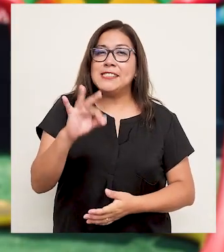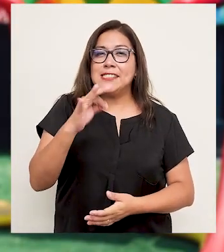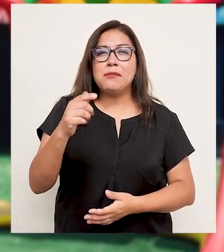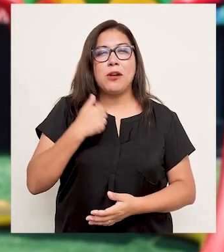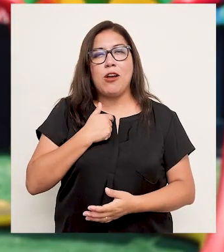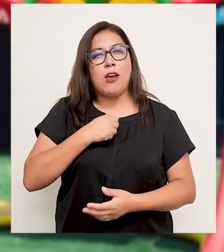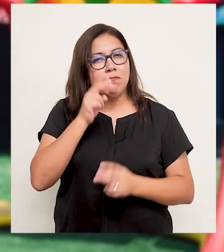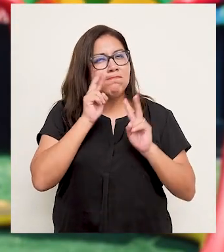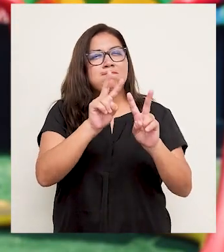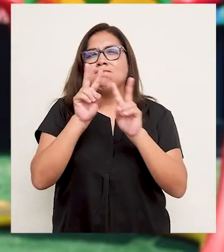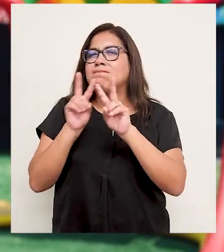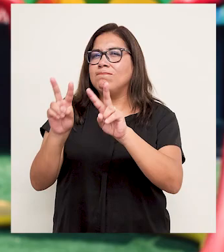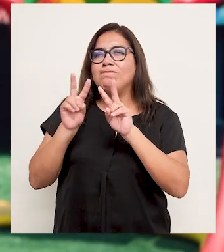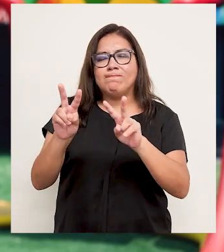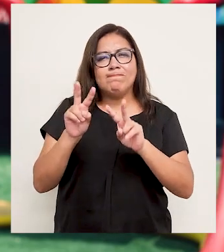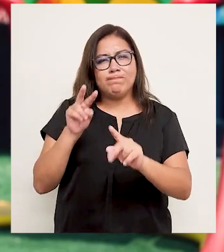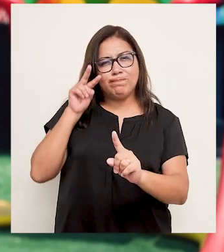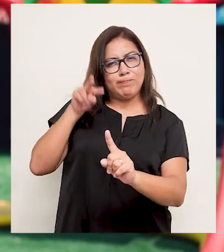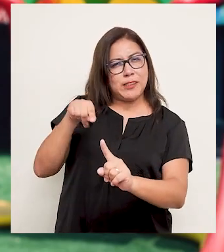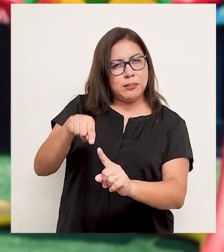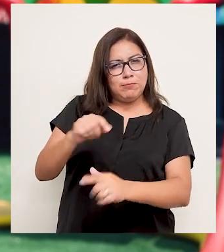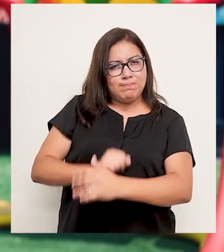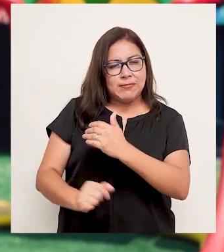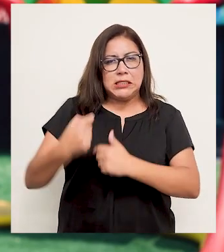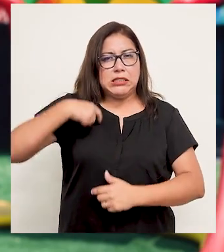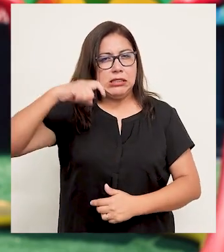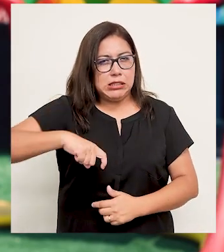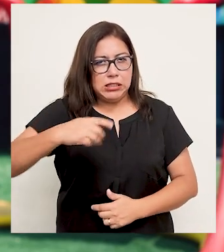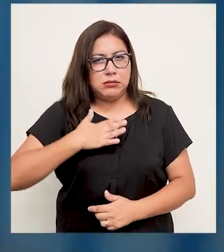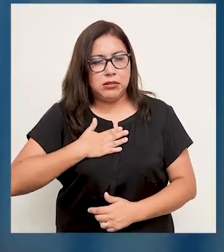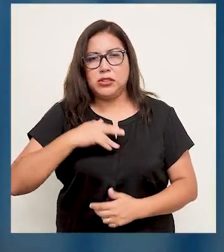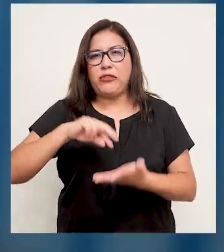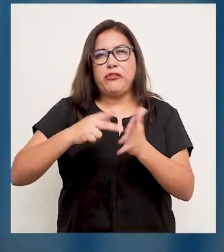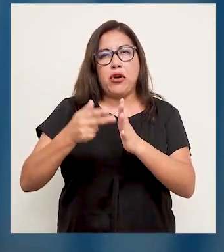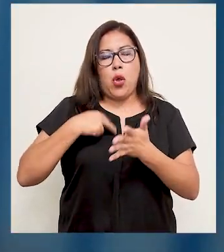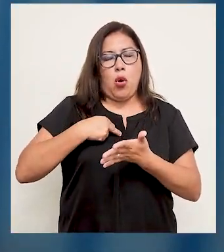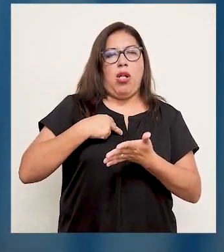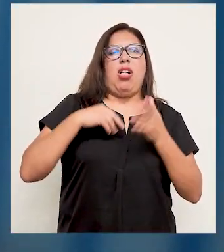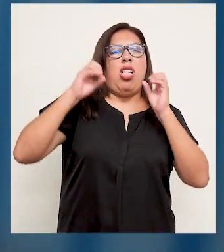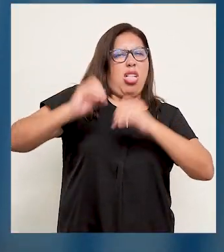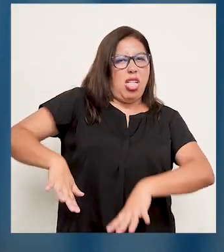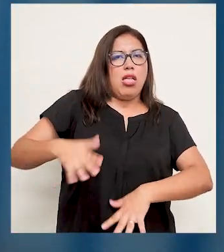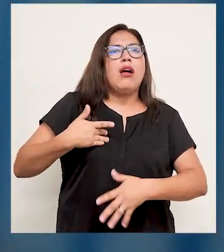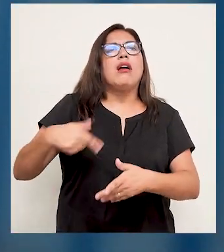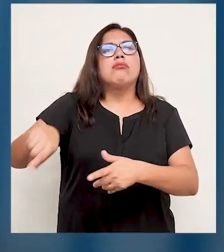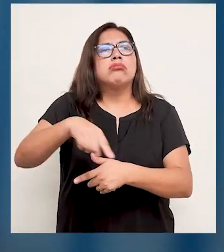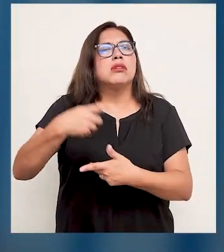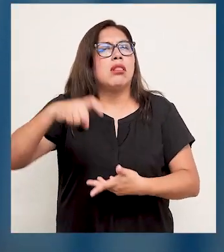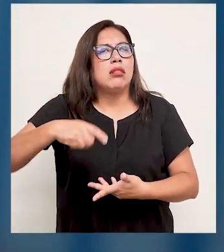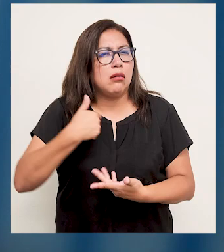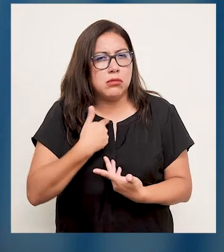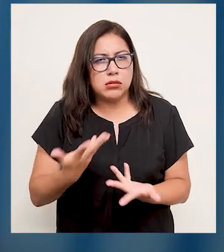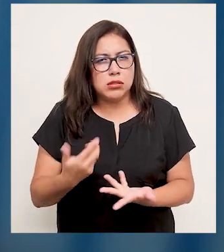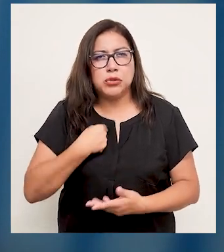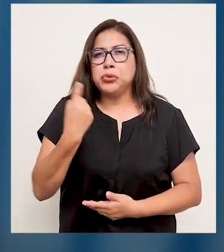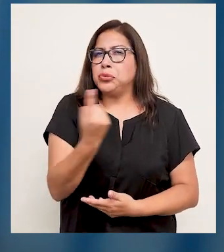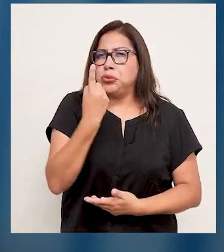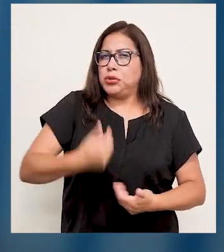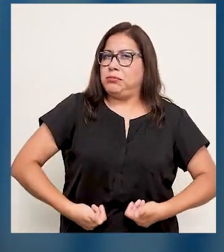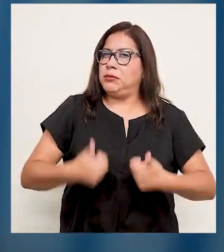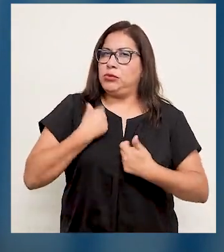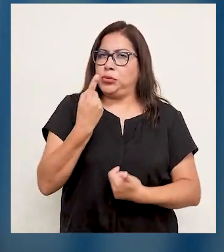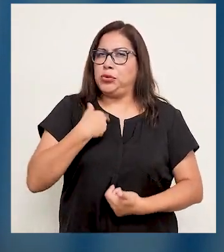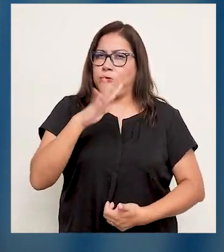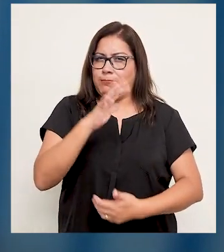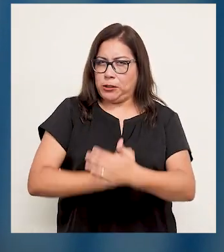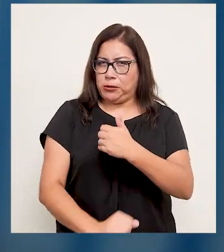Siempre he estado enfrente, mirando más a ella que me necesita. Yo no me podía derrumbar, porque si yo me derrumbo, ¿qué es de mis hijos? Yo estoy sola, vivo